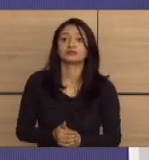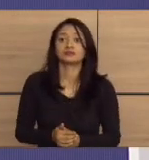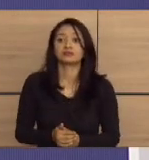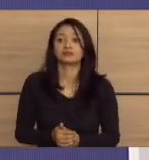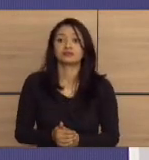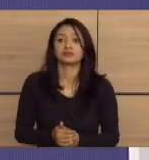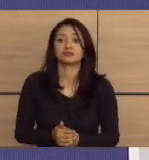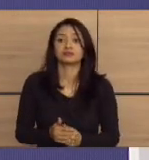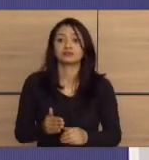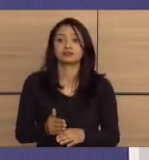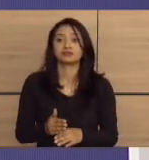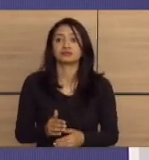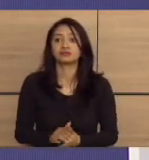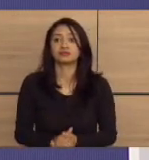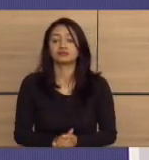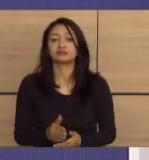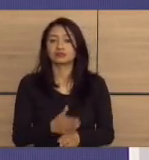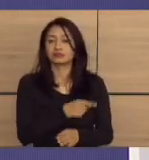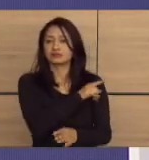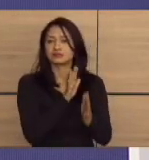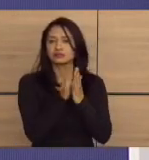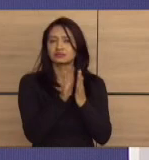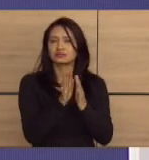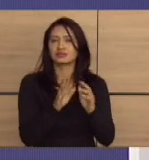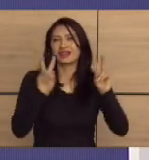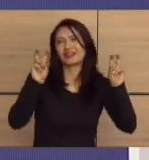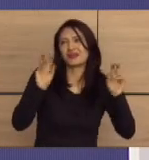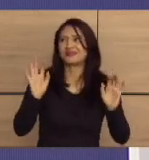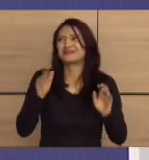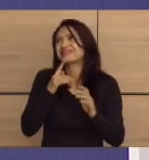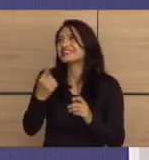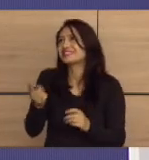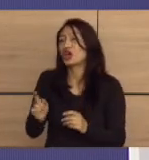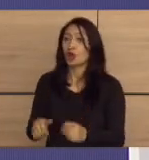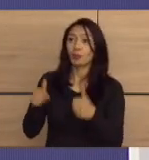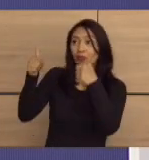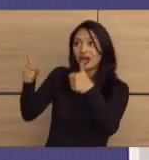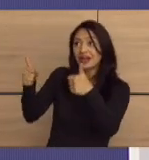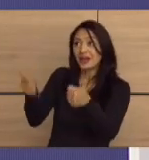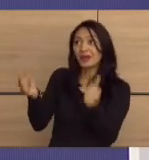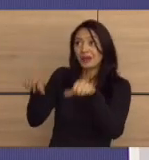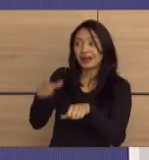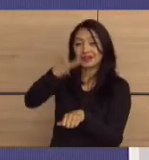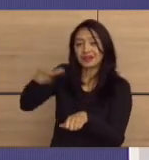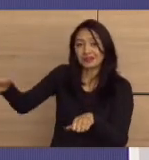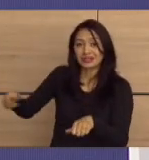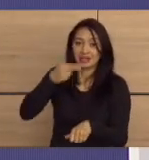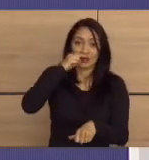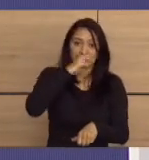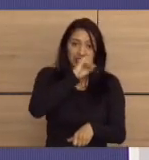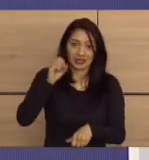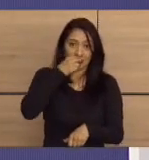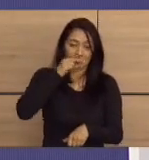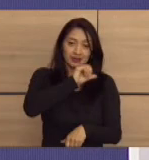nos mencionaba acá la doctora el tema de los buenos y los malos de la historia, ¿cierto? Y los niños y niñas también hemos